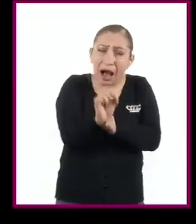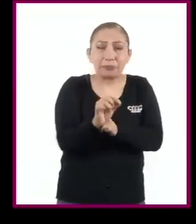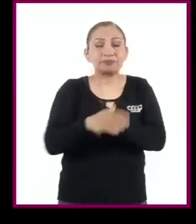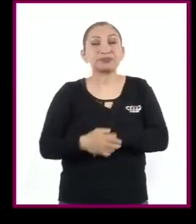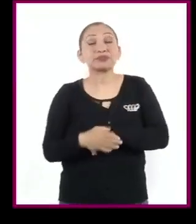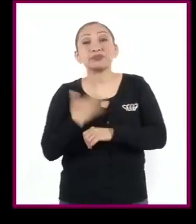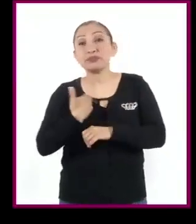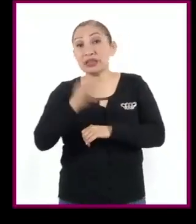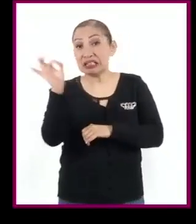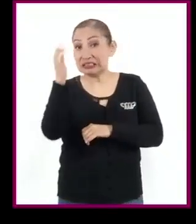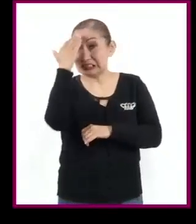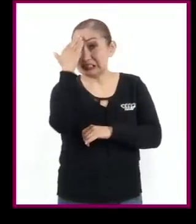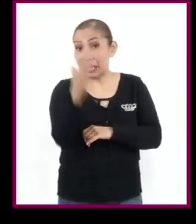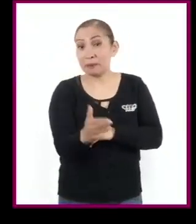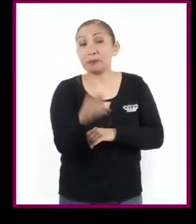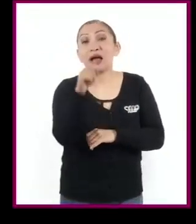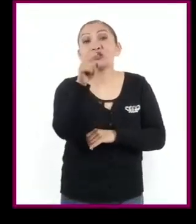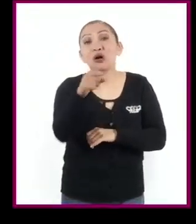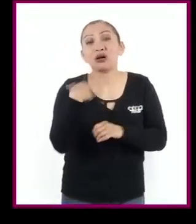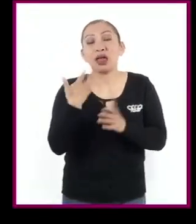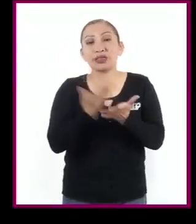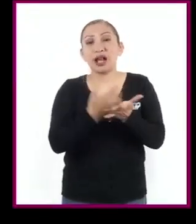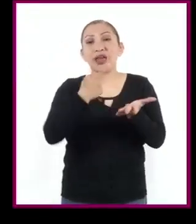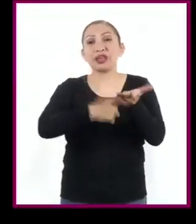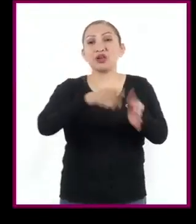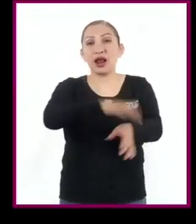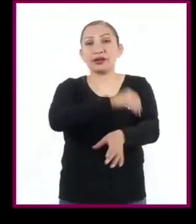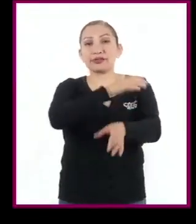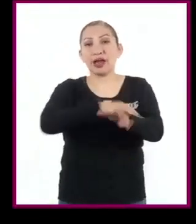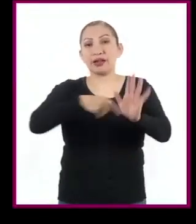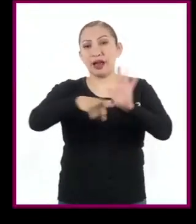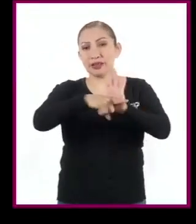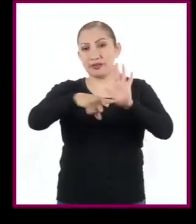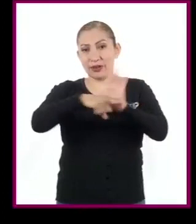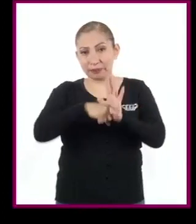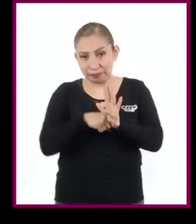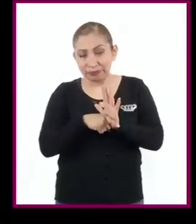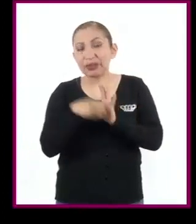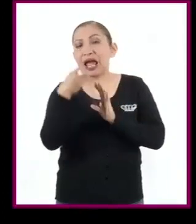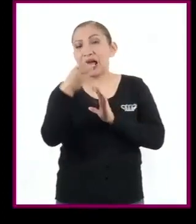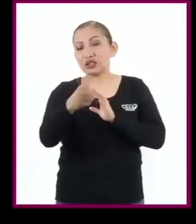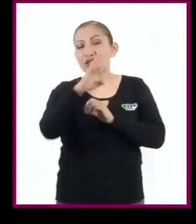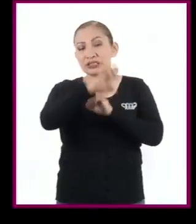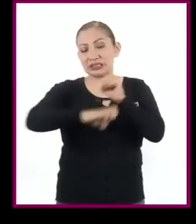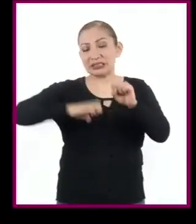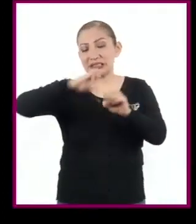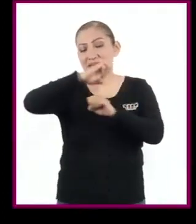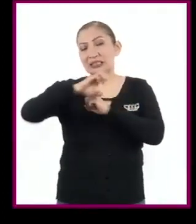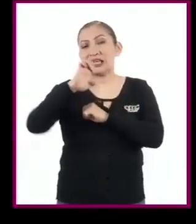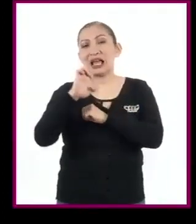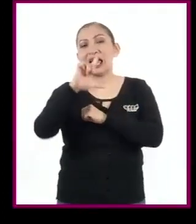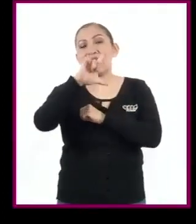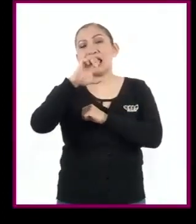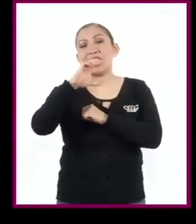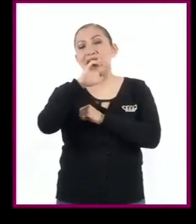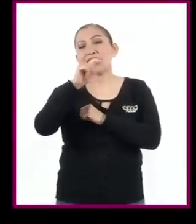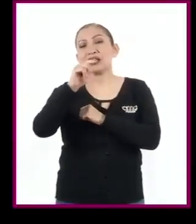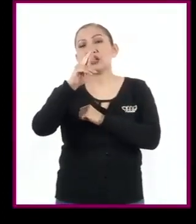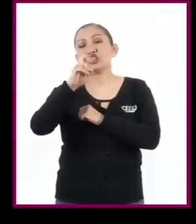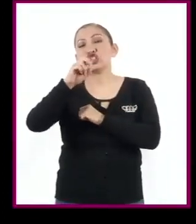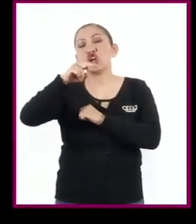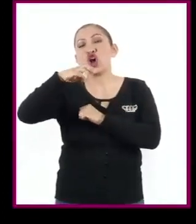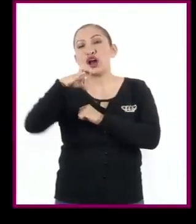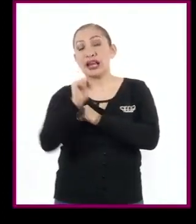también sabríamos que están cargadas negativamente. Estos son los electrones.